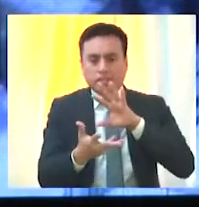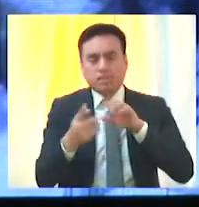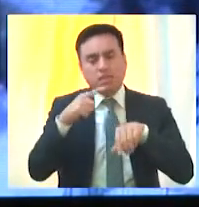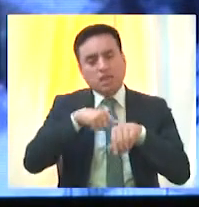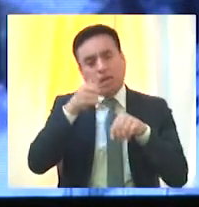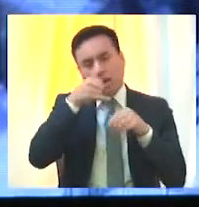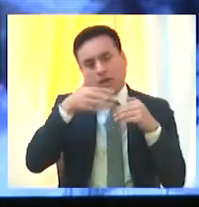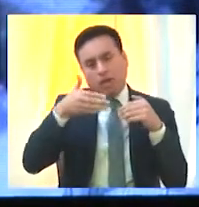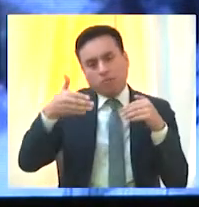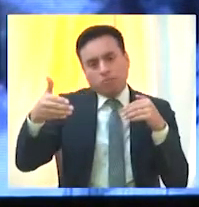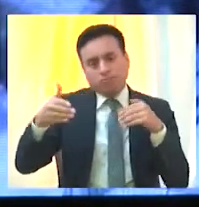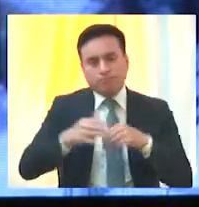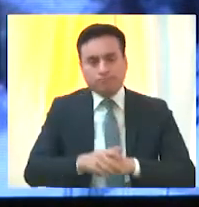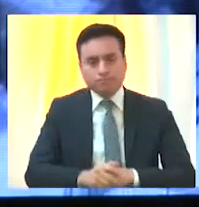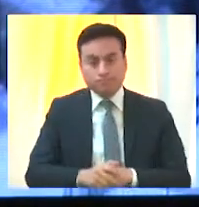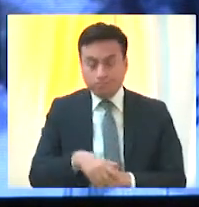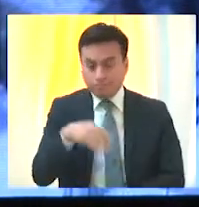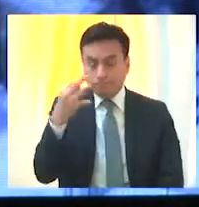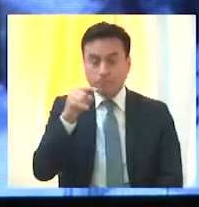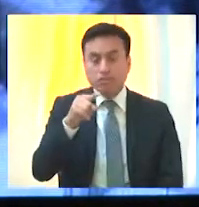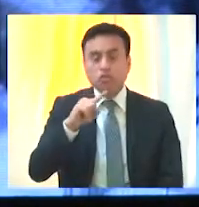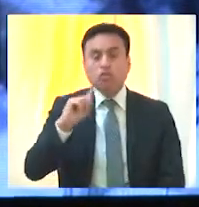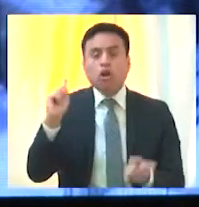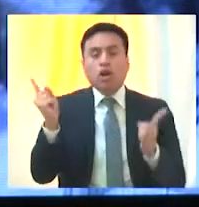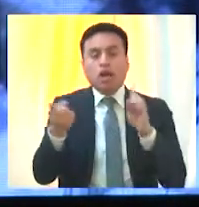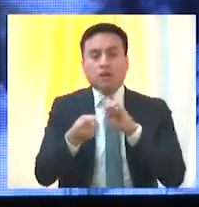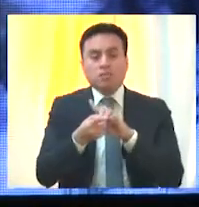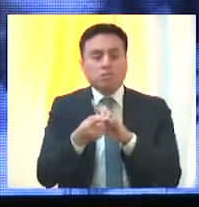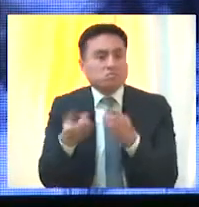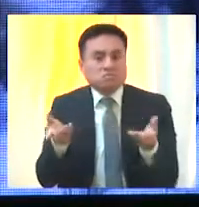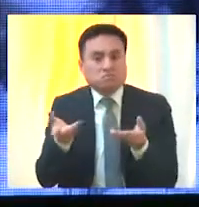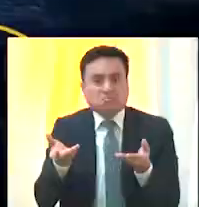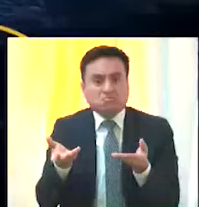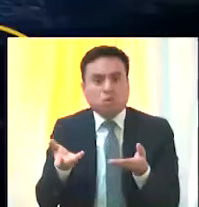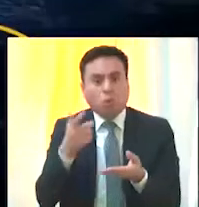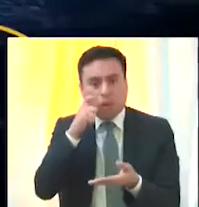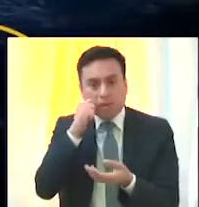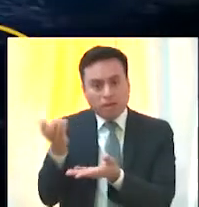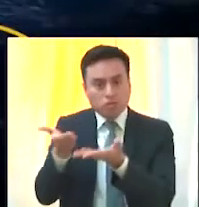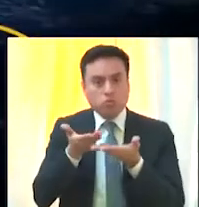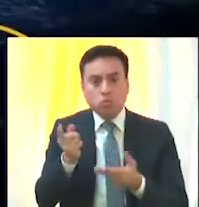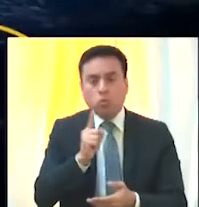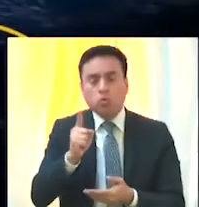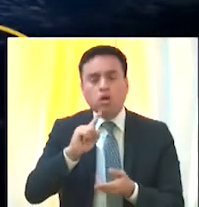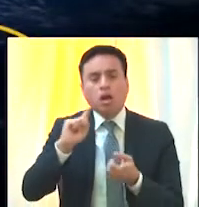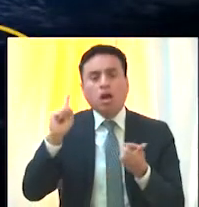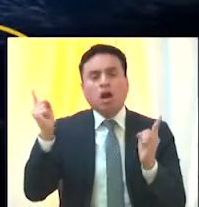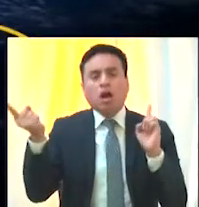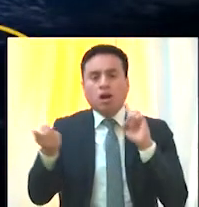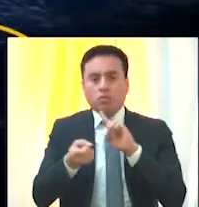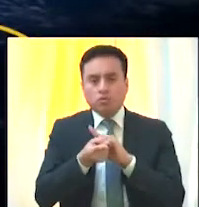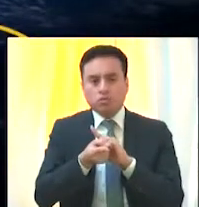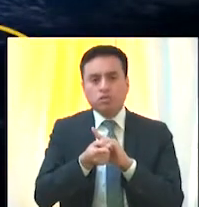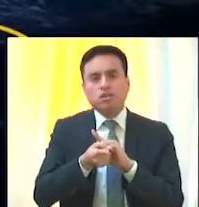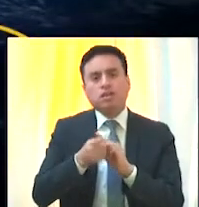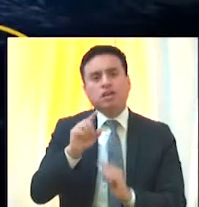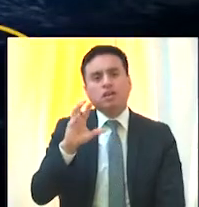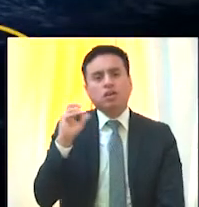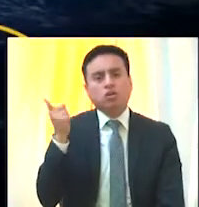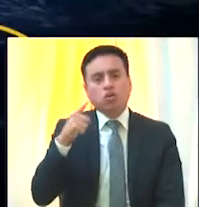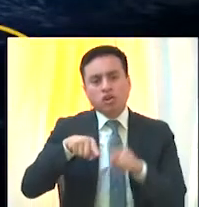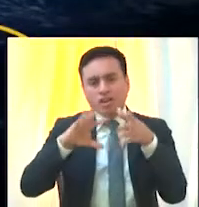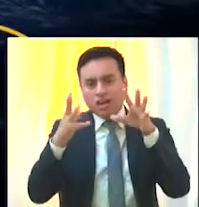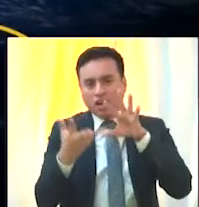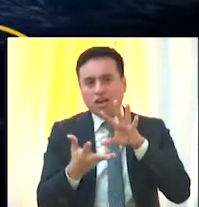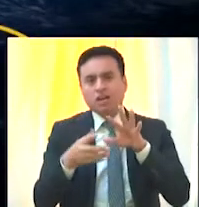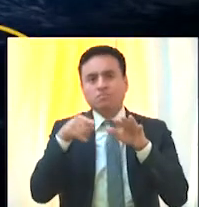tiempo. Por supuesto que esos cambios no los produjo en ese momento la humanidad, son cambios que han ocurrido en la escala geológica y han sido